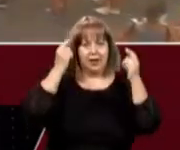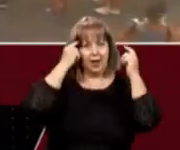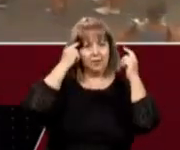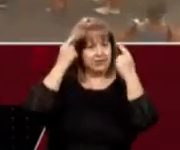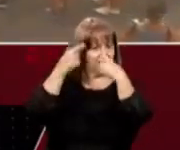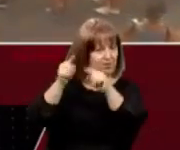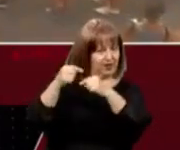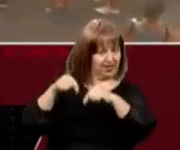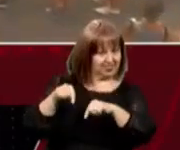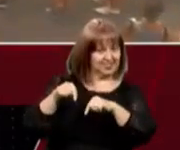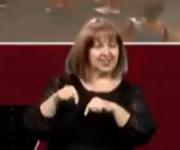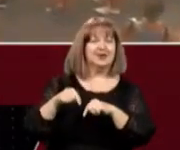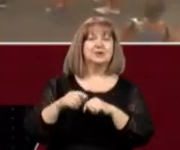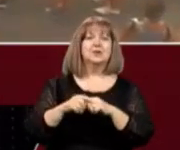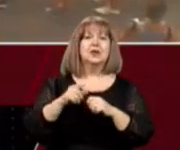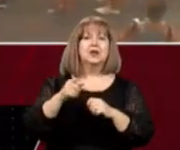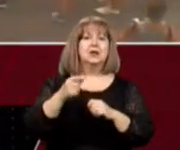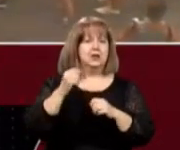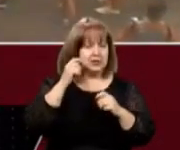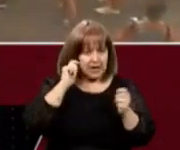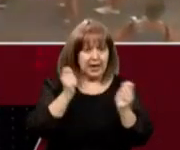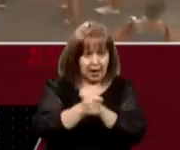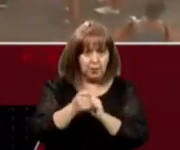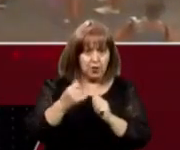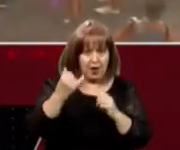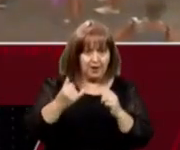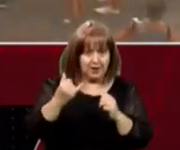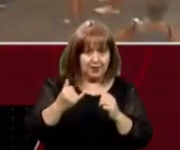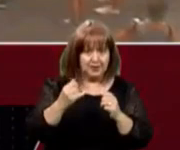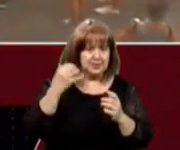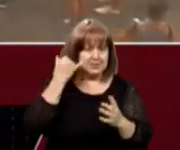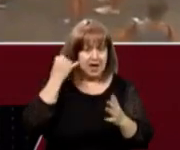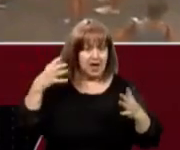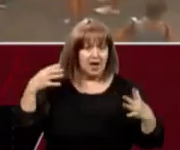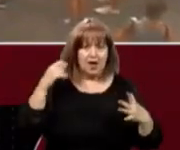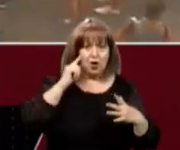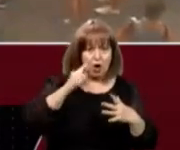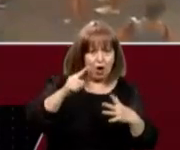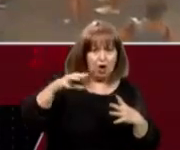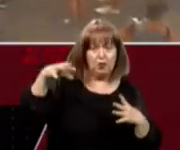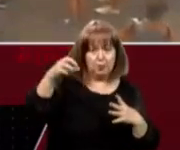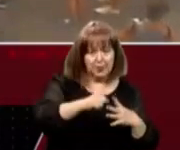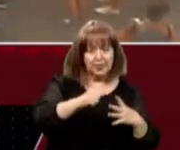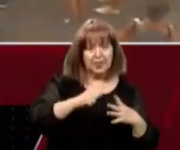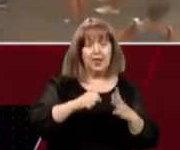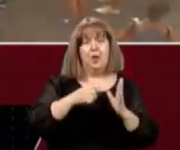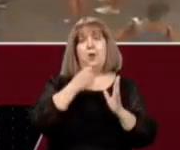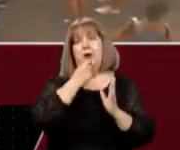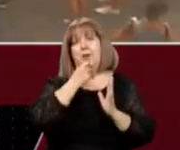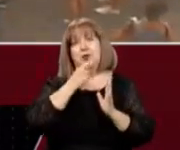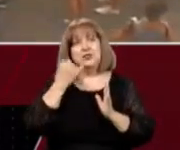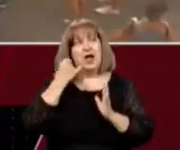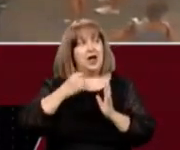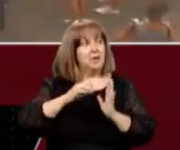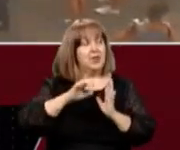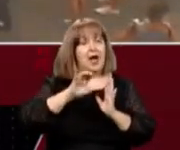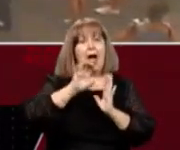nos criamos nosotros. Si ven un cambio, si ven que hay cosas que se han conseguido, estoy pensando en el aborto legal, estoy pensando